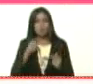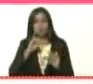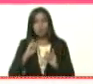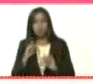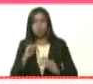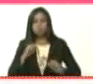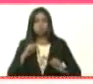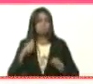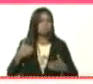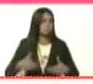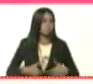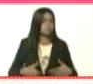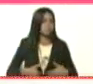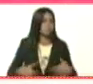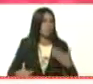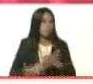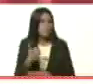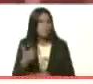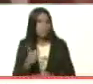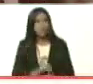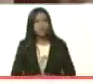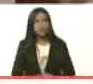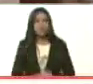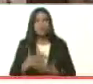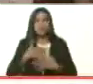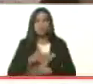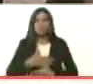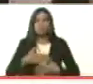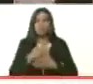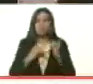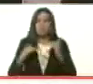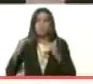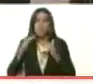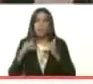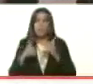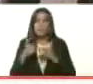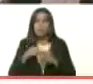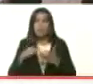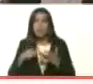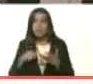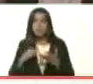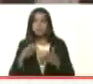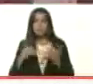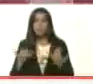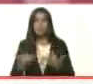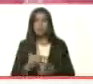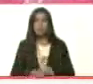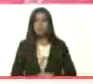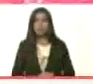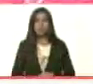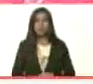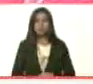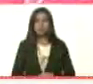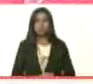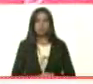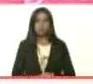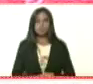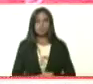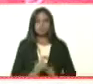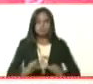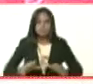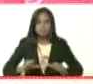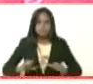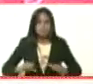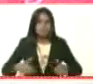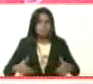parir la satisfacción creciente de materias primas e insumos. Parirlas.